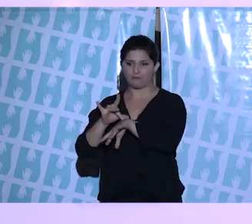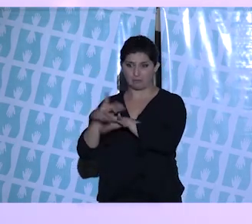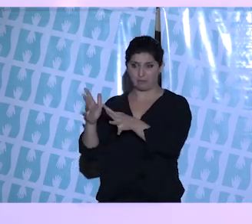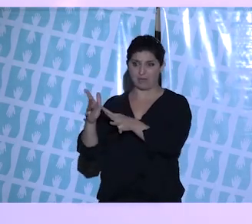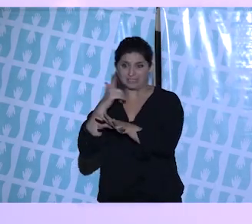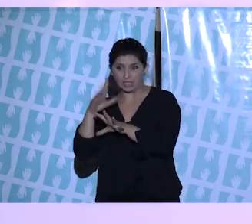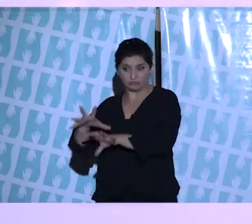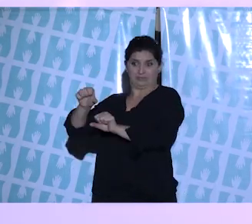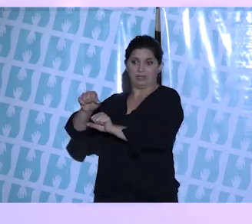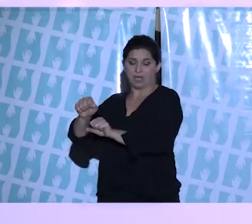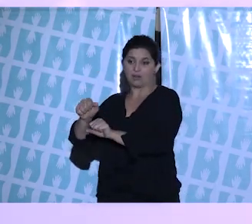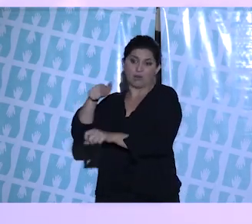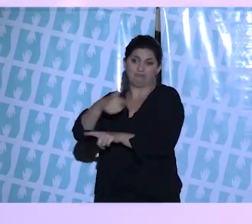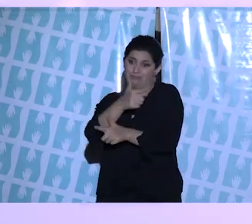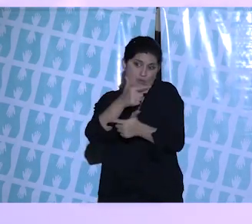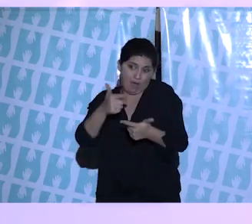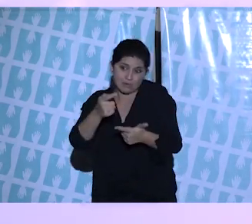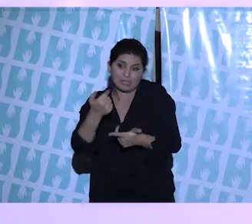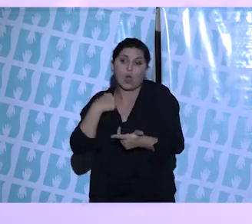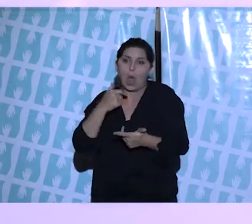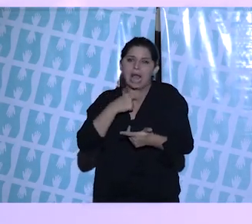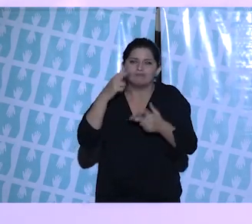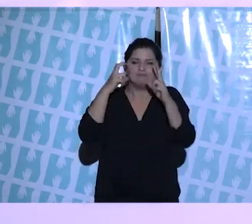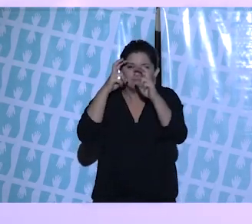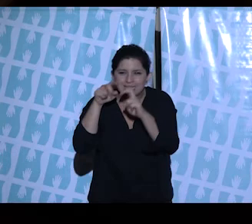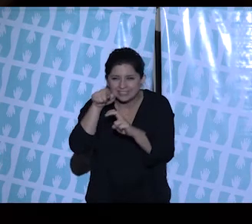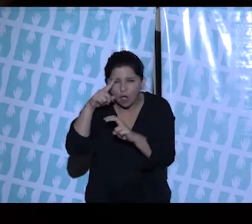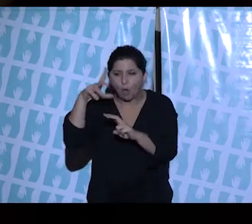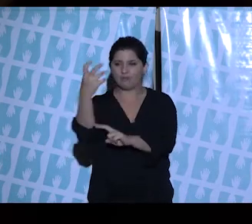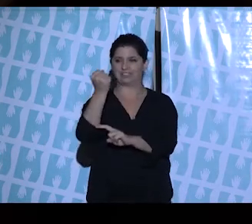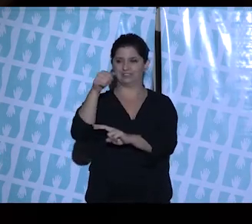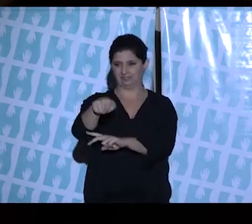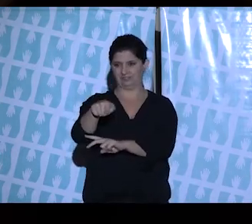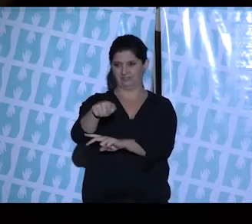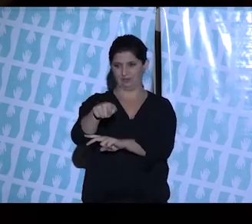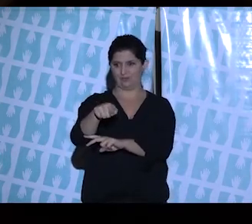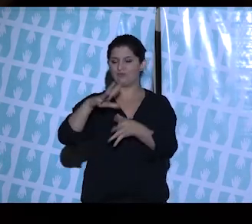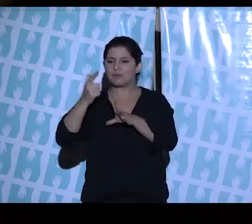búsqueda afanosa de biomarcadores. ¿Qué podemos hacer en la actualidad